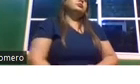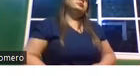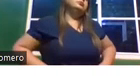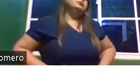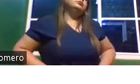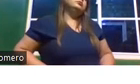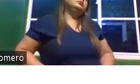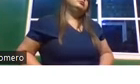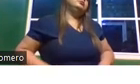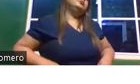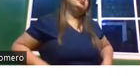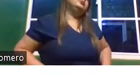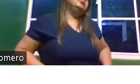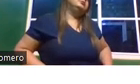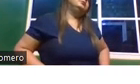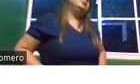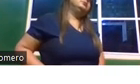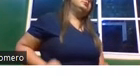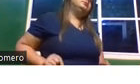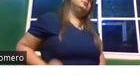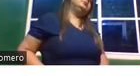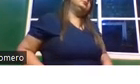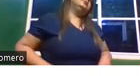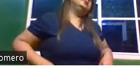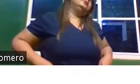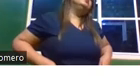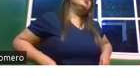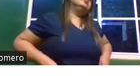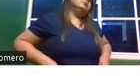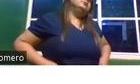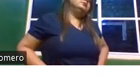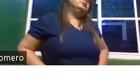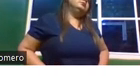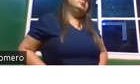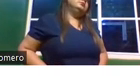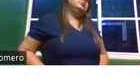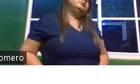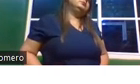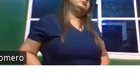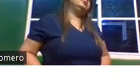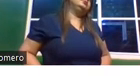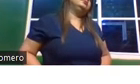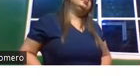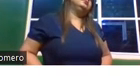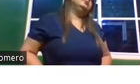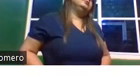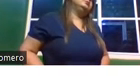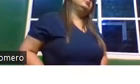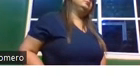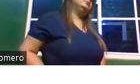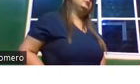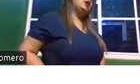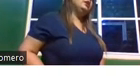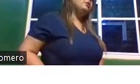humano. Y a eso es lo que usted está señalando. ¿Cómo la gente se siente en este caso considerada